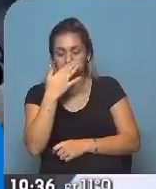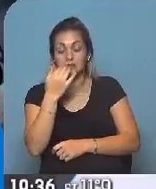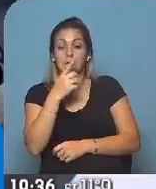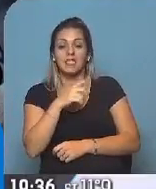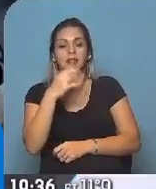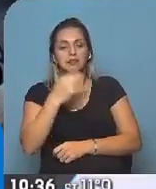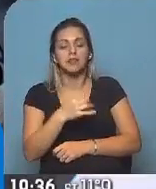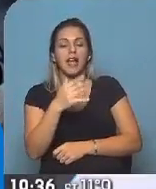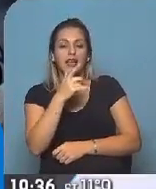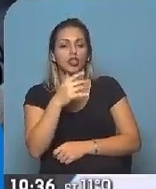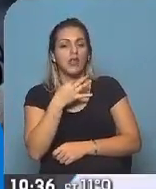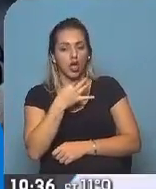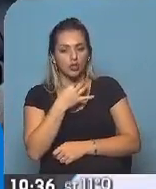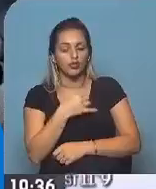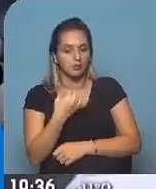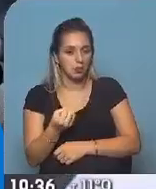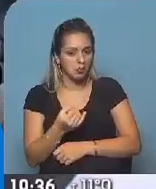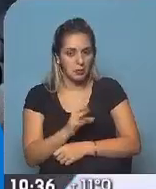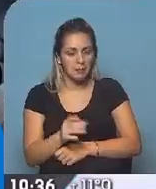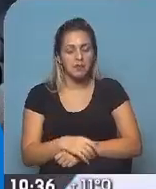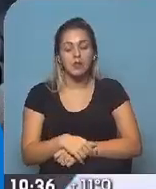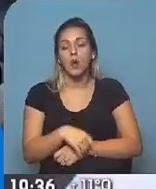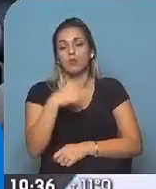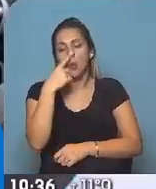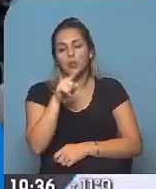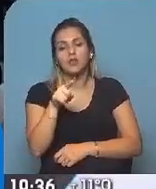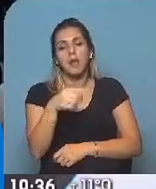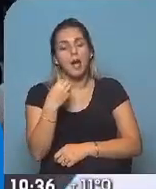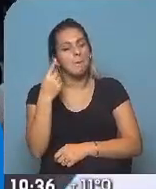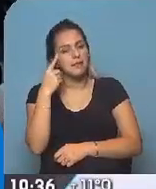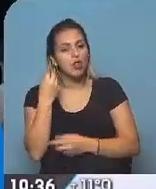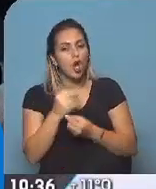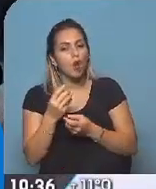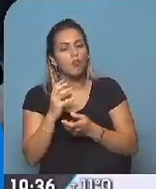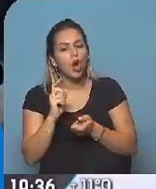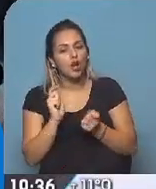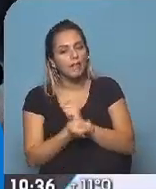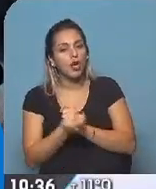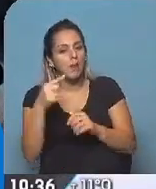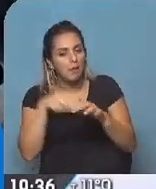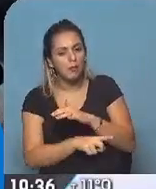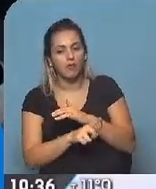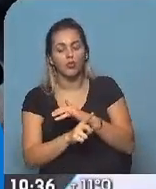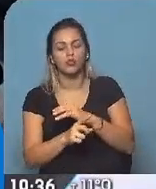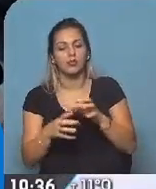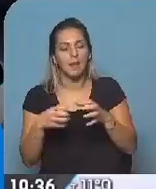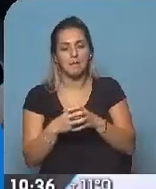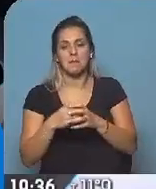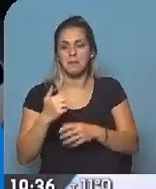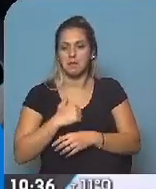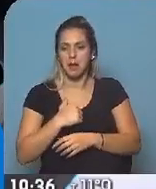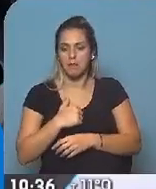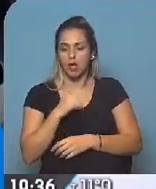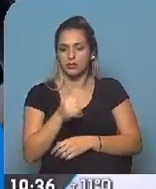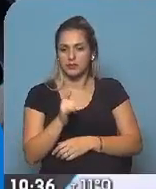agosto. Correcto. Finalmente, ministro, ¿están pensando en una reforma más profunda de las Fuerzas Armadas y es así